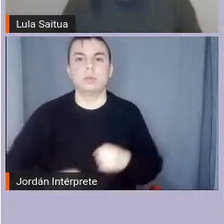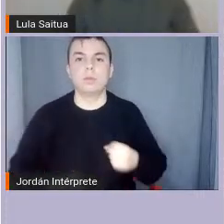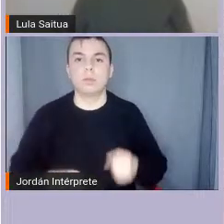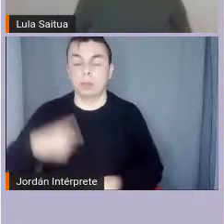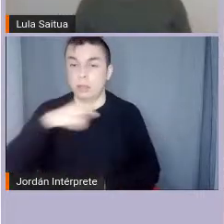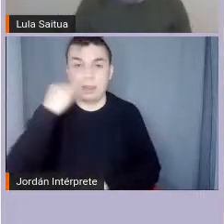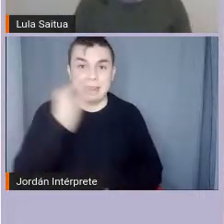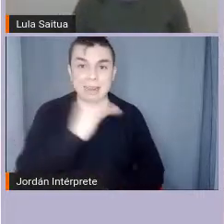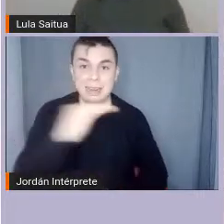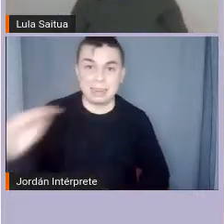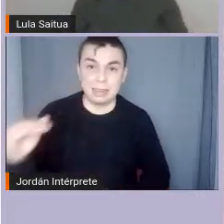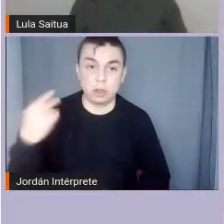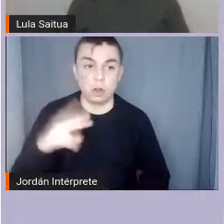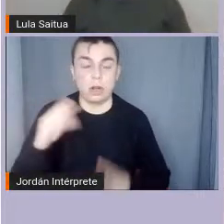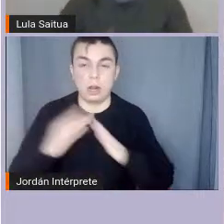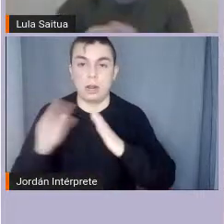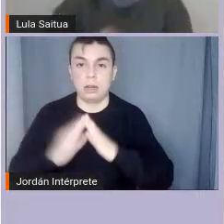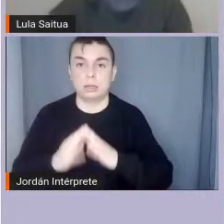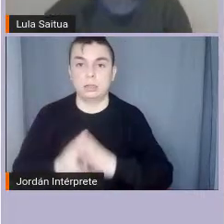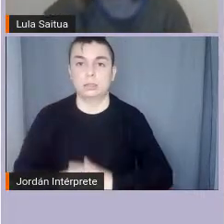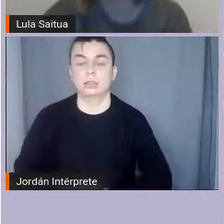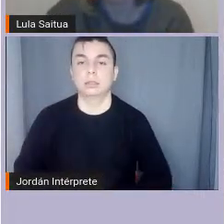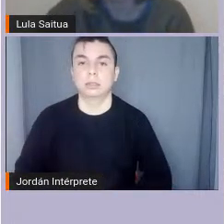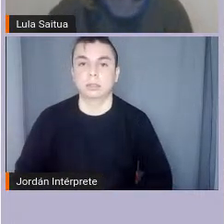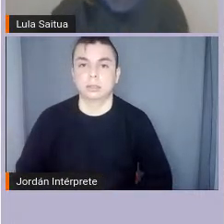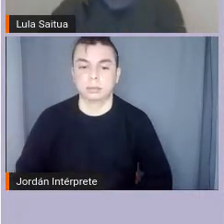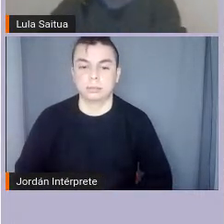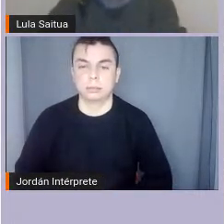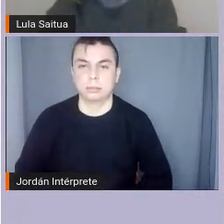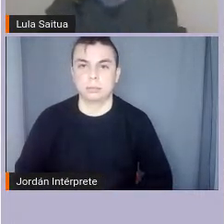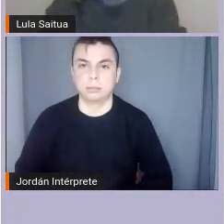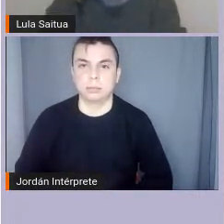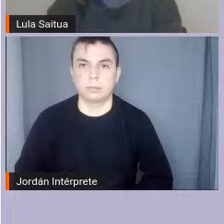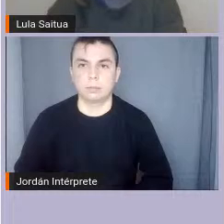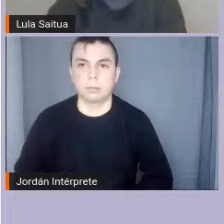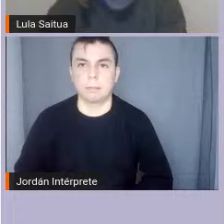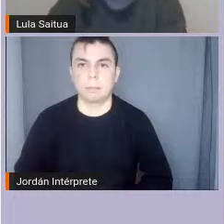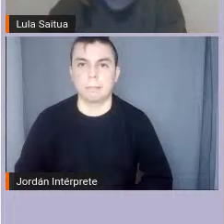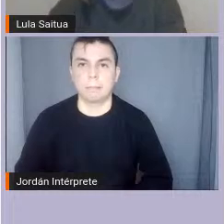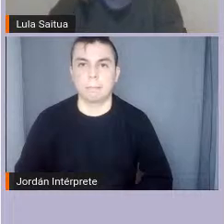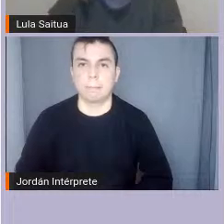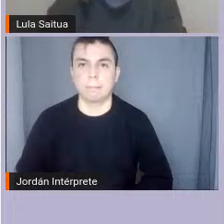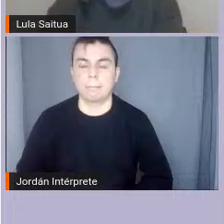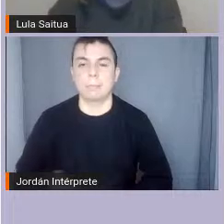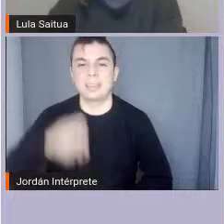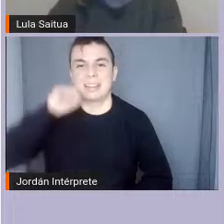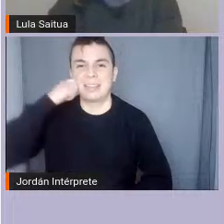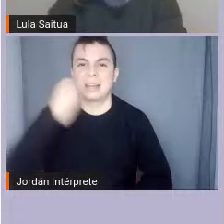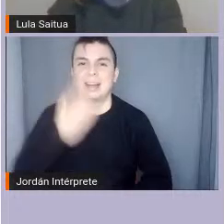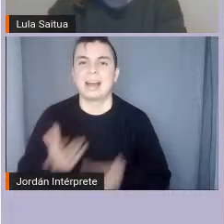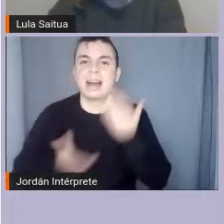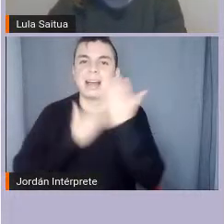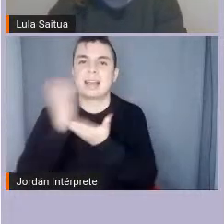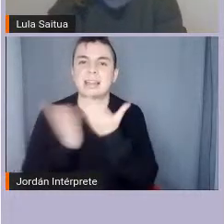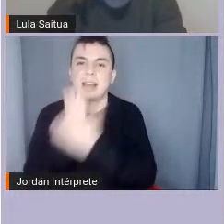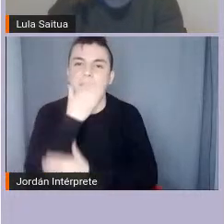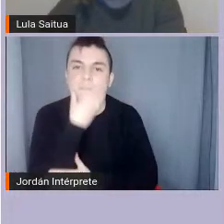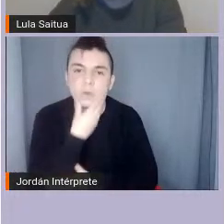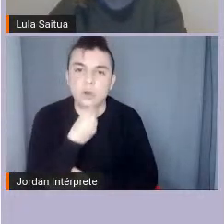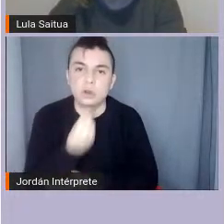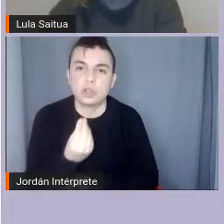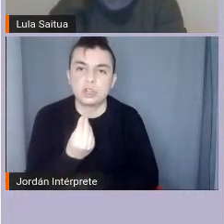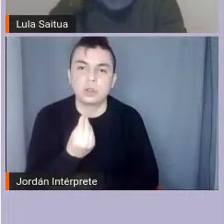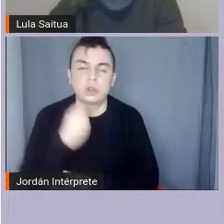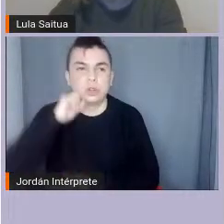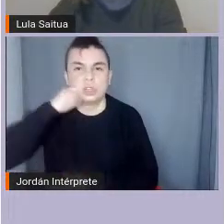casas. No es, a ver, a lo que yo voy, que cantar bonito, cantar bien, relajar, no es